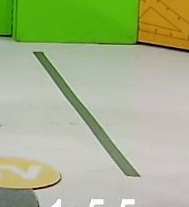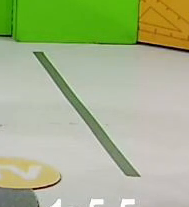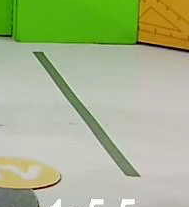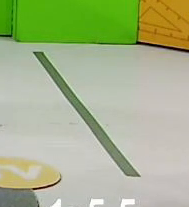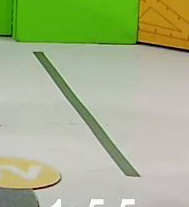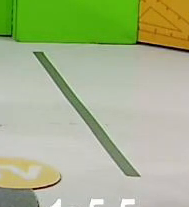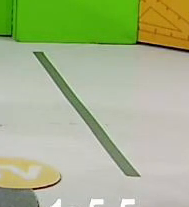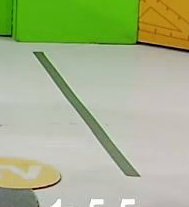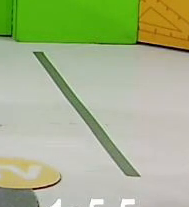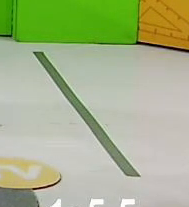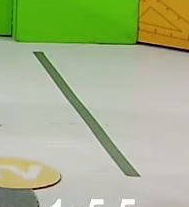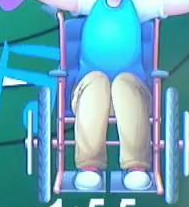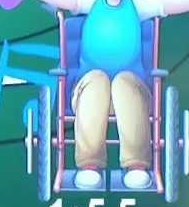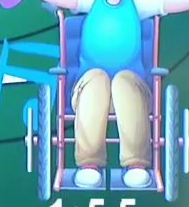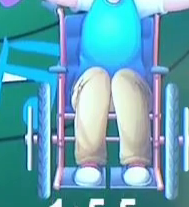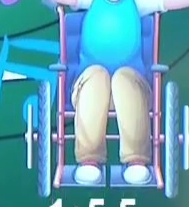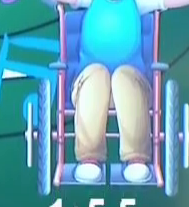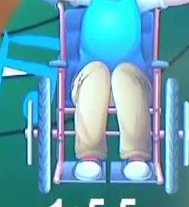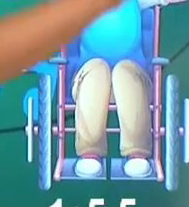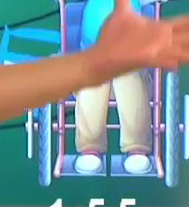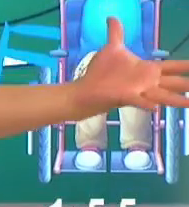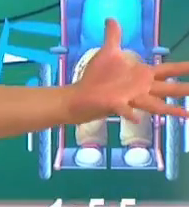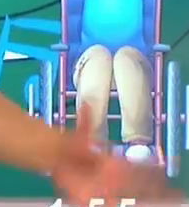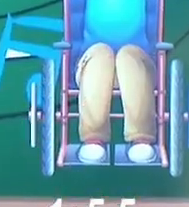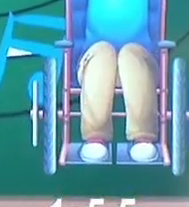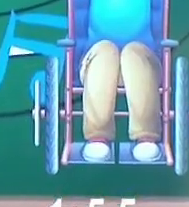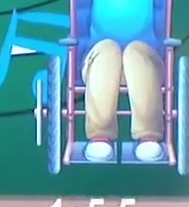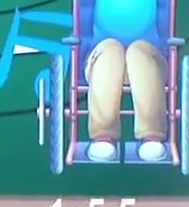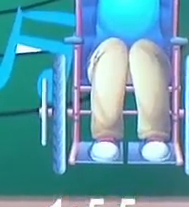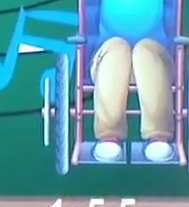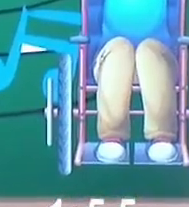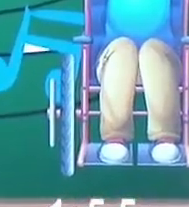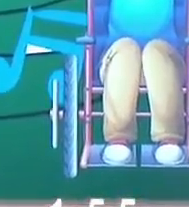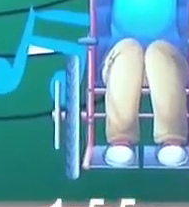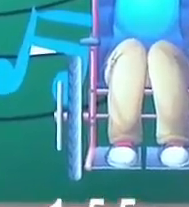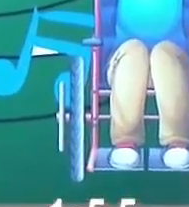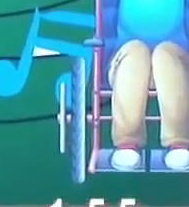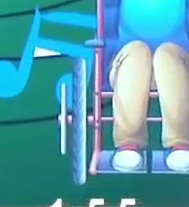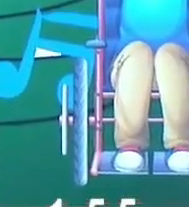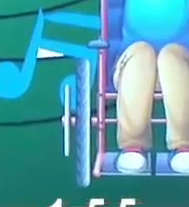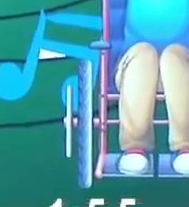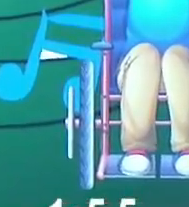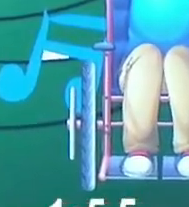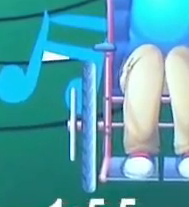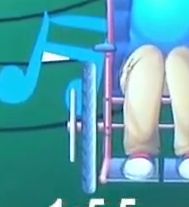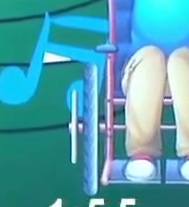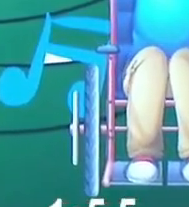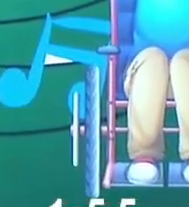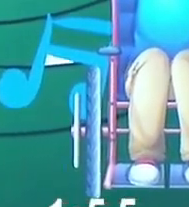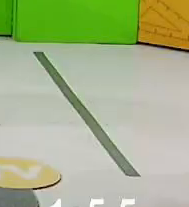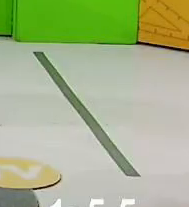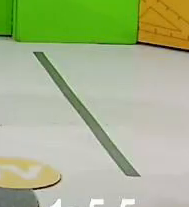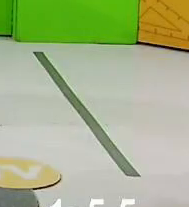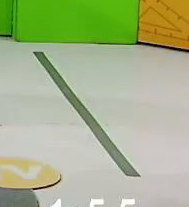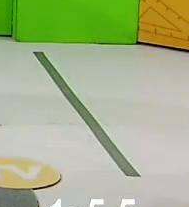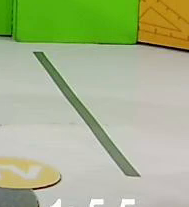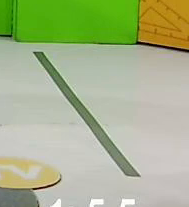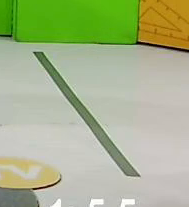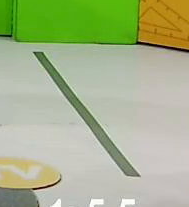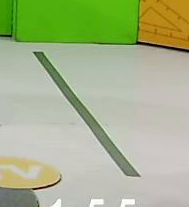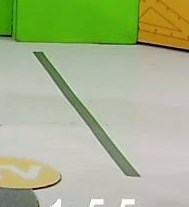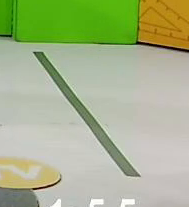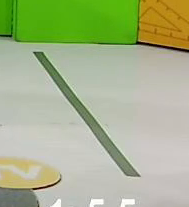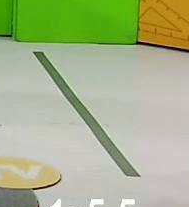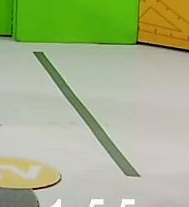Hay duetos, hay solos y hay coreografías con muchas personas, ¿sí? Oh, ¿sí queda claro? Cierto, sí he visto, fíjese que